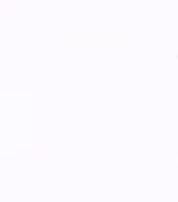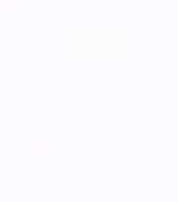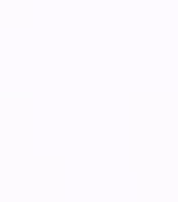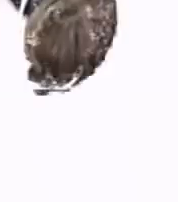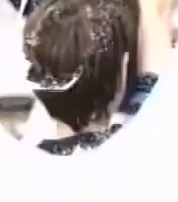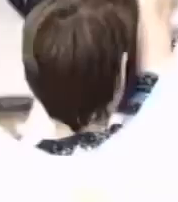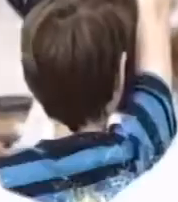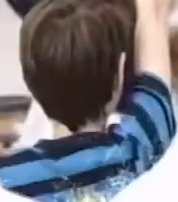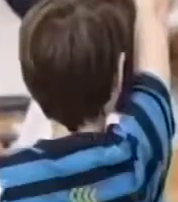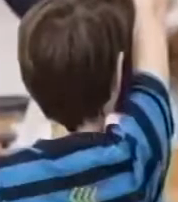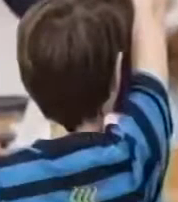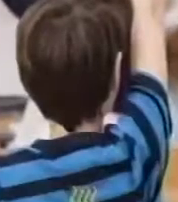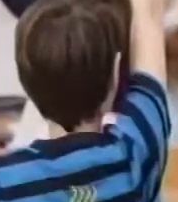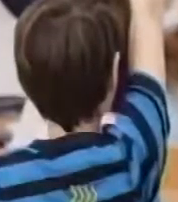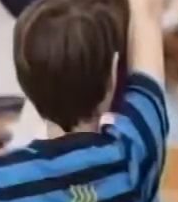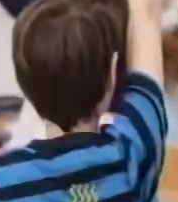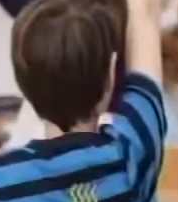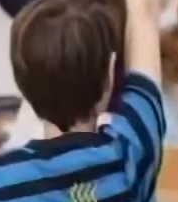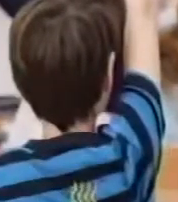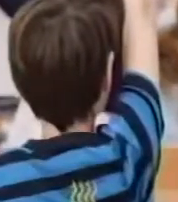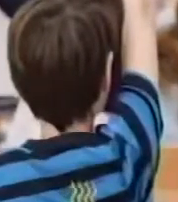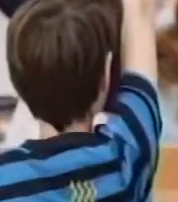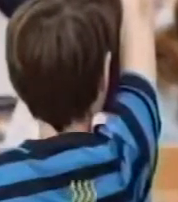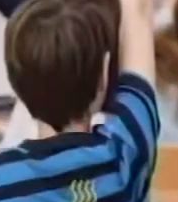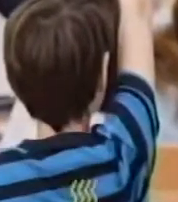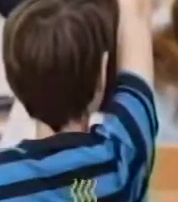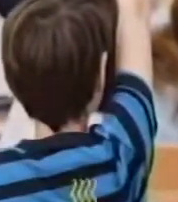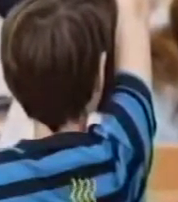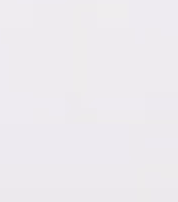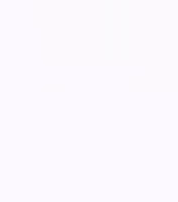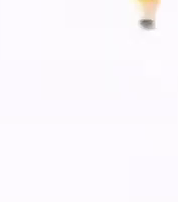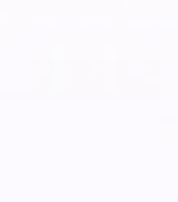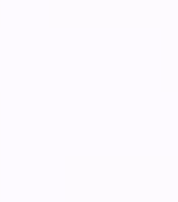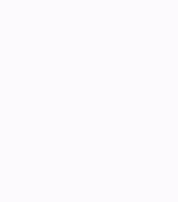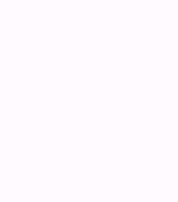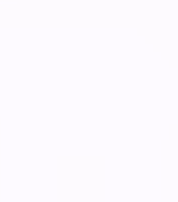A continuación, Matemática, cuarto diversificado.